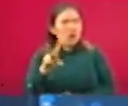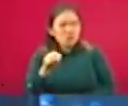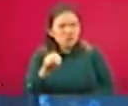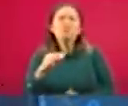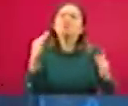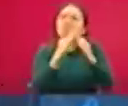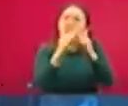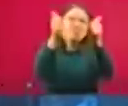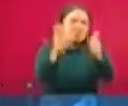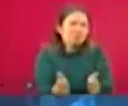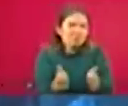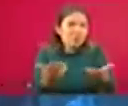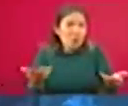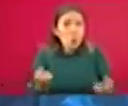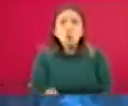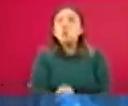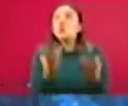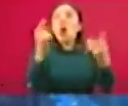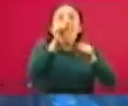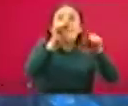utilizando el sistema centinela.